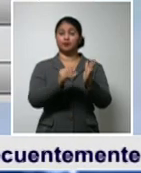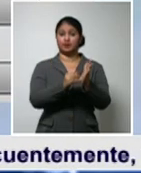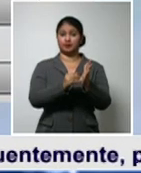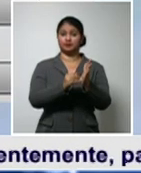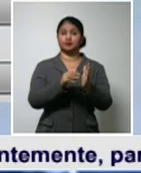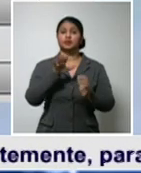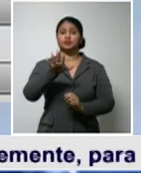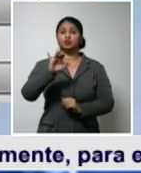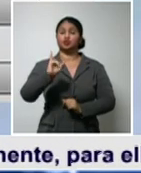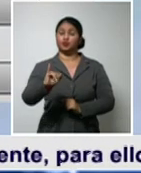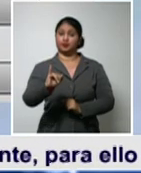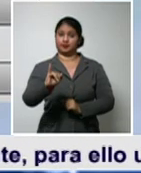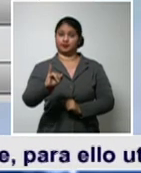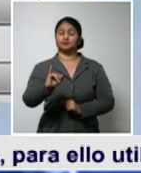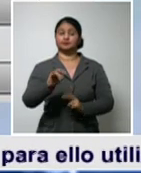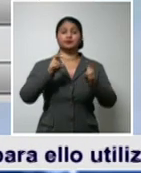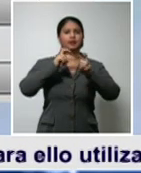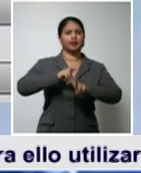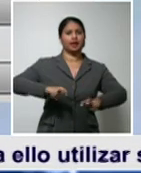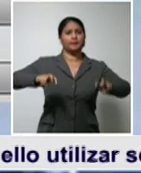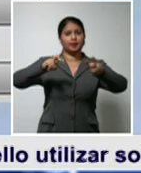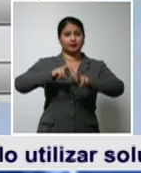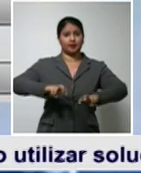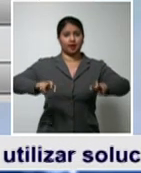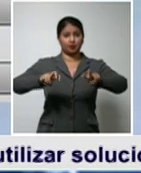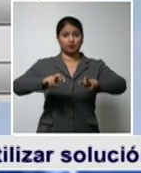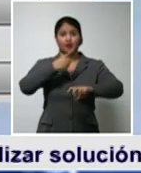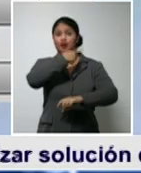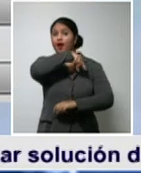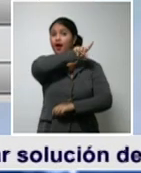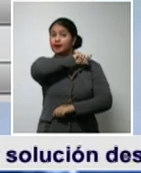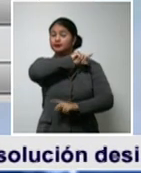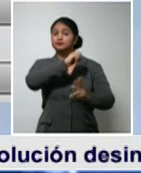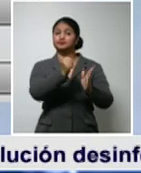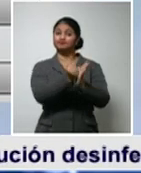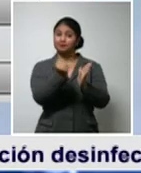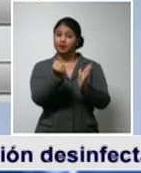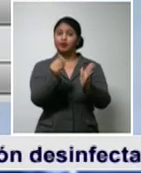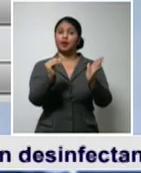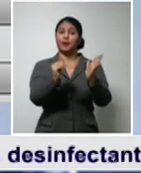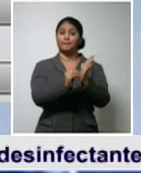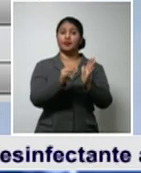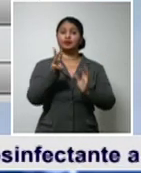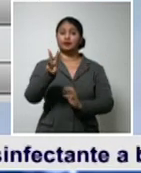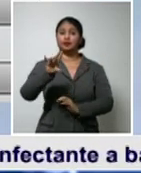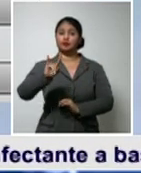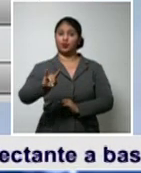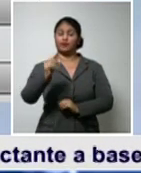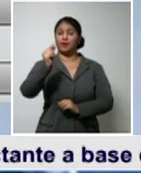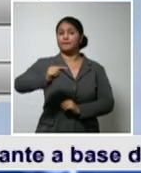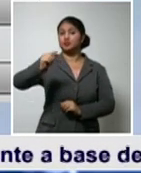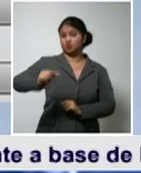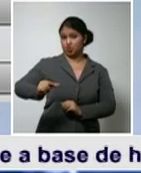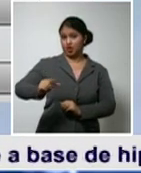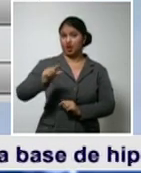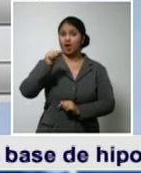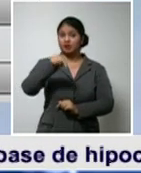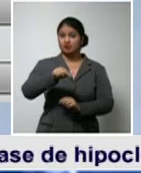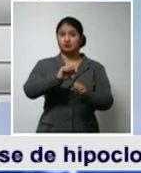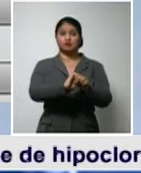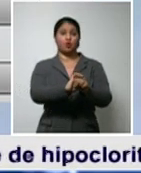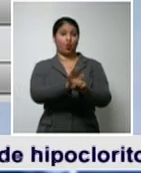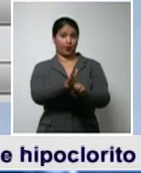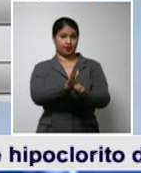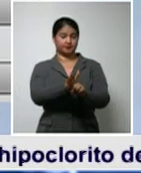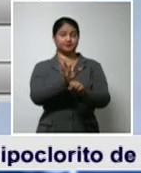18.156 muestras que se procesaron, se diagnosticaron 1.039 personas con